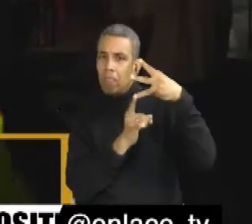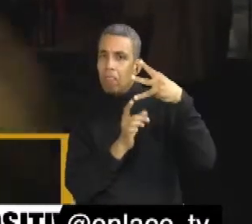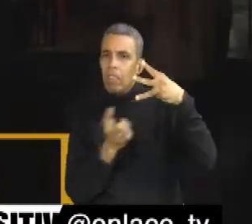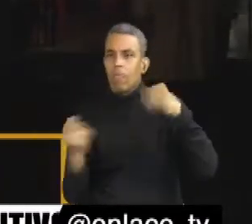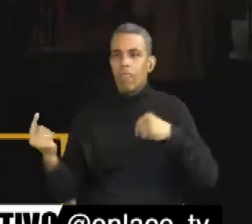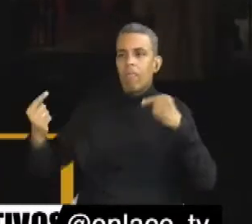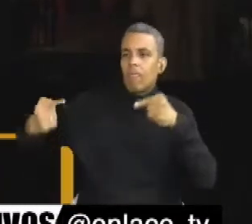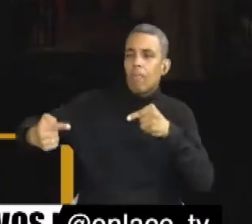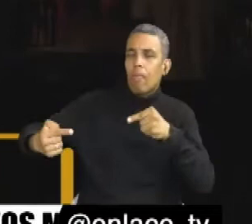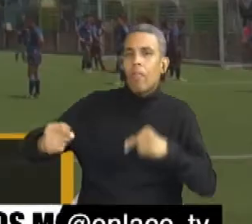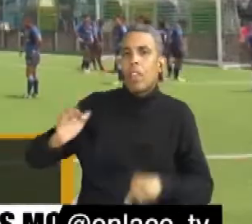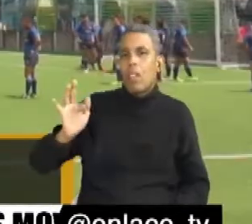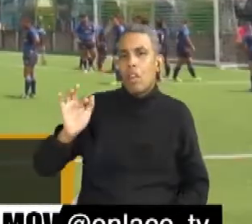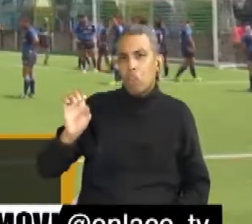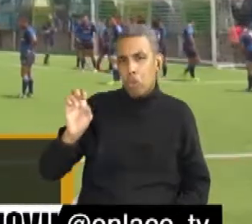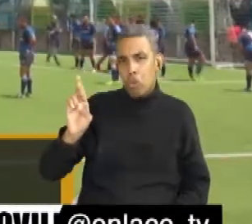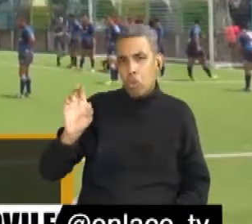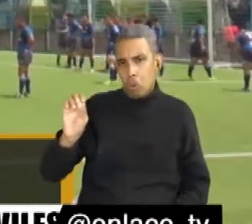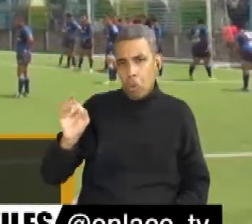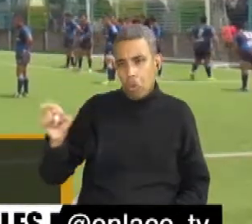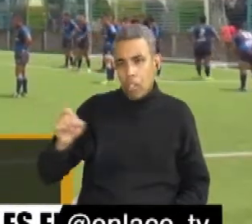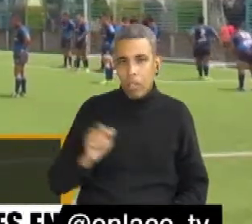quien ya habíamos jugado una fecha acá en Barranca.